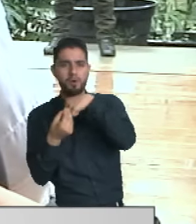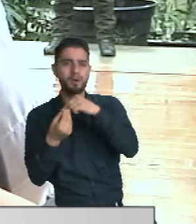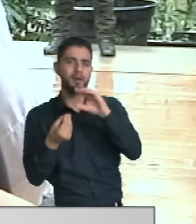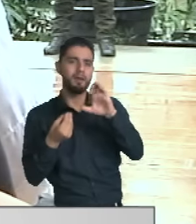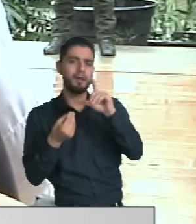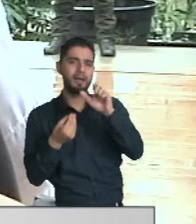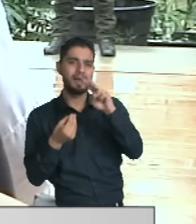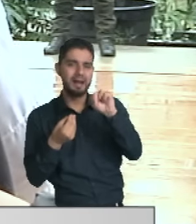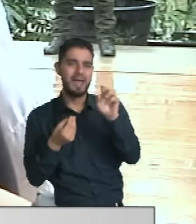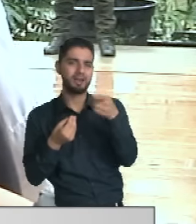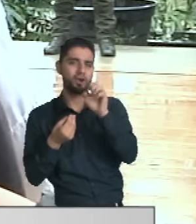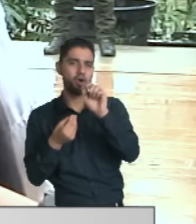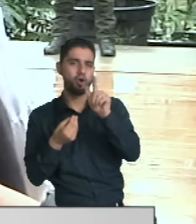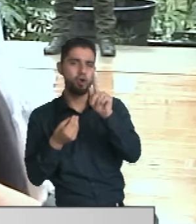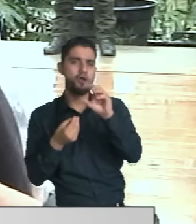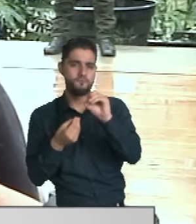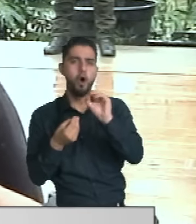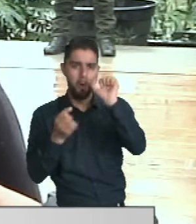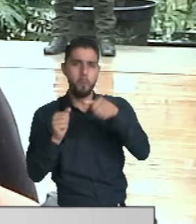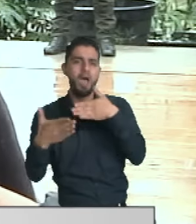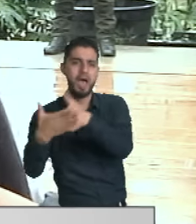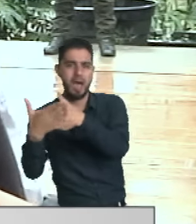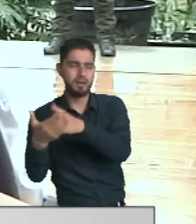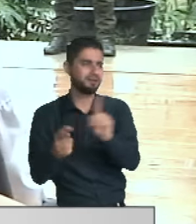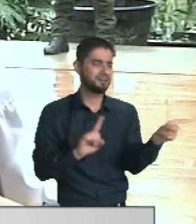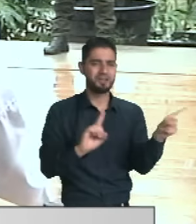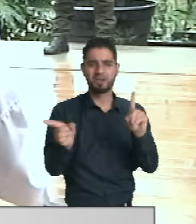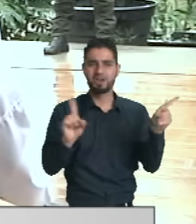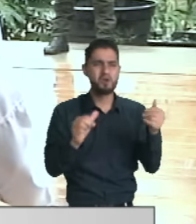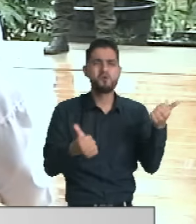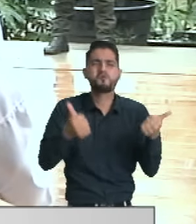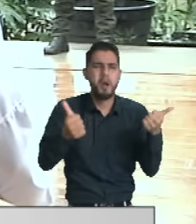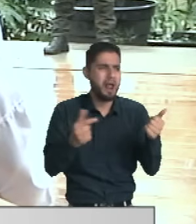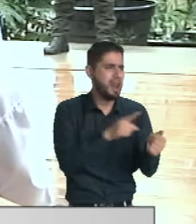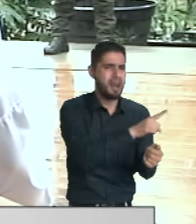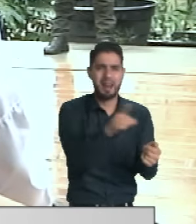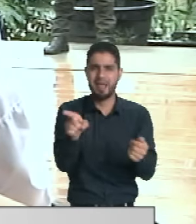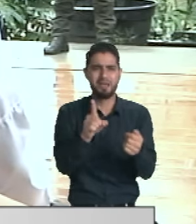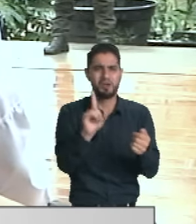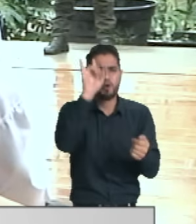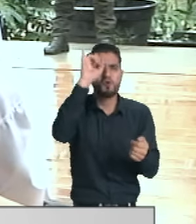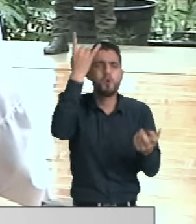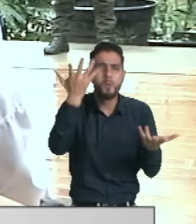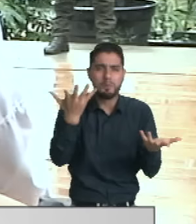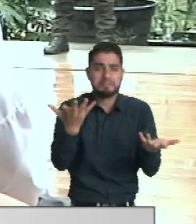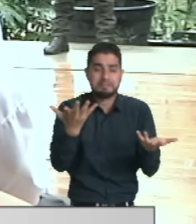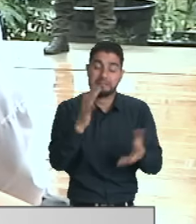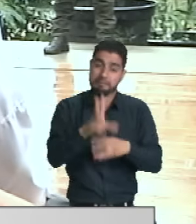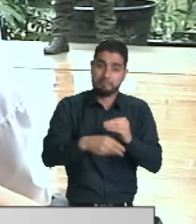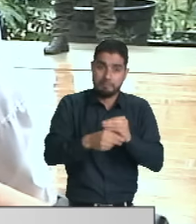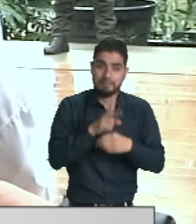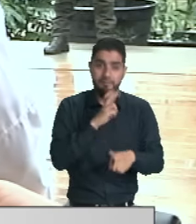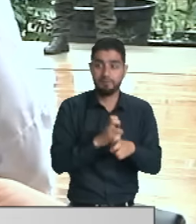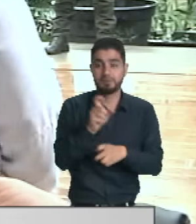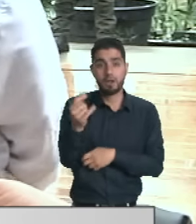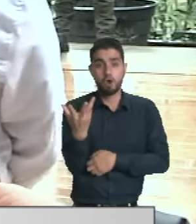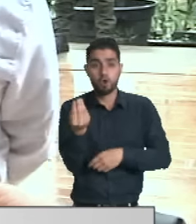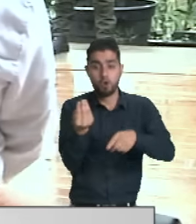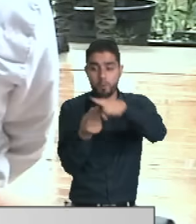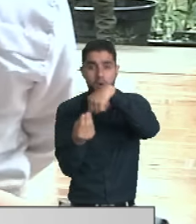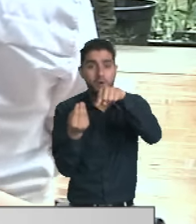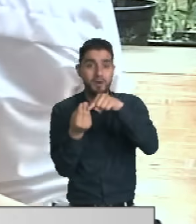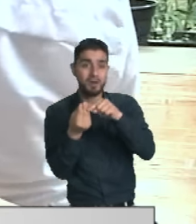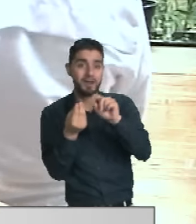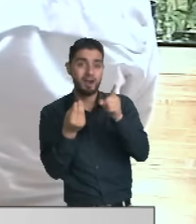puede contrarrestar, pero de hecho se han encontrado condiciones tan críticas como que los del Clan del Golfo se cambian de distintivos